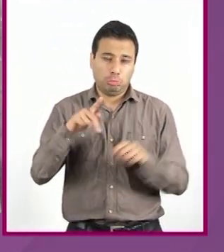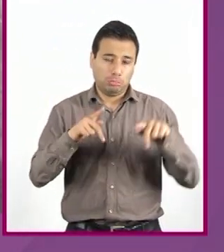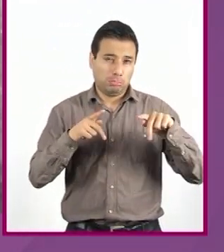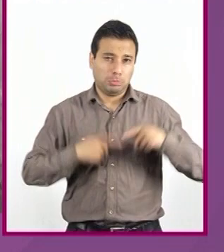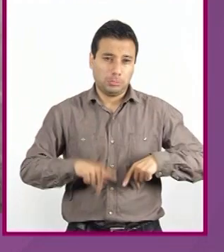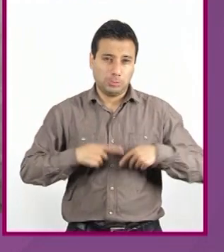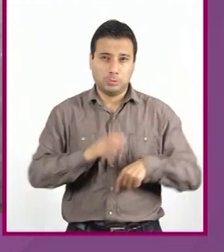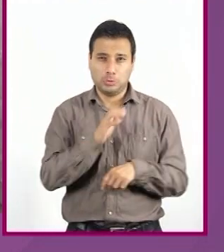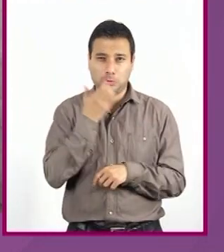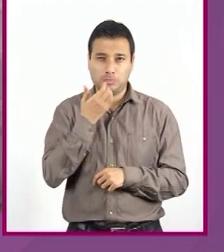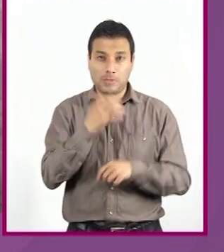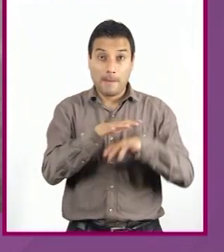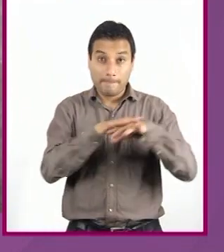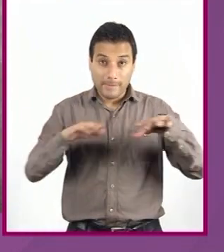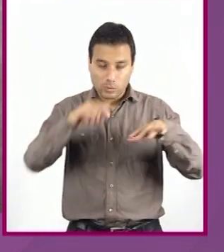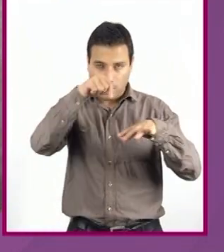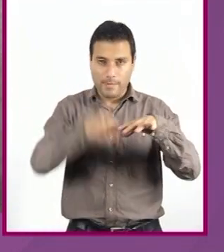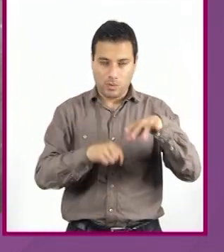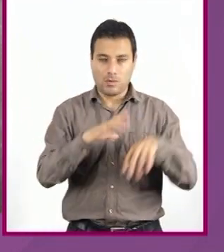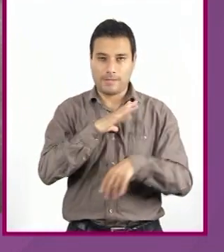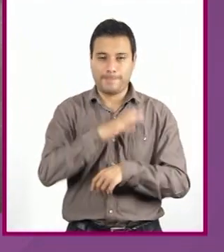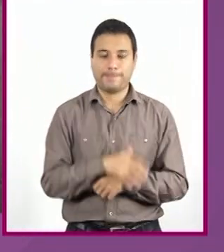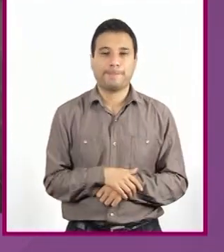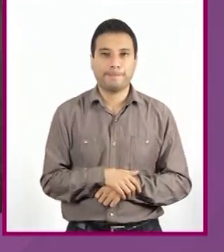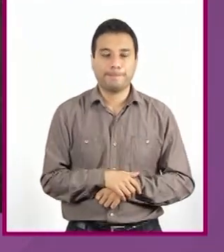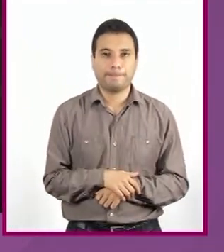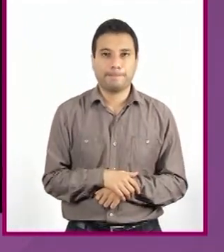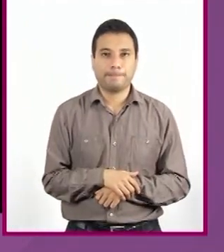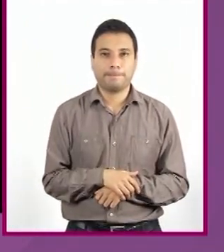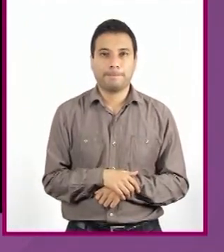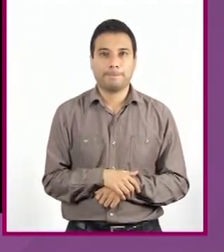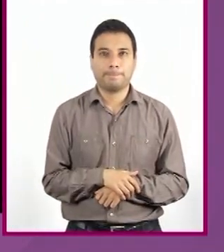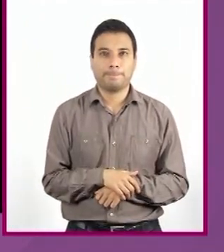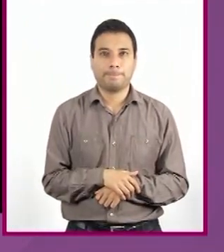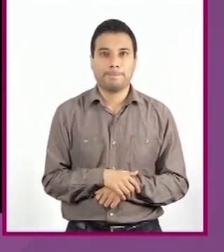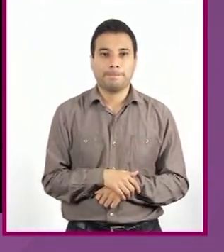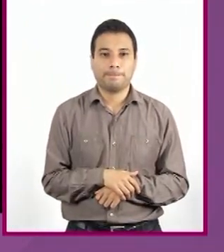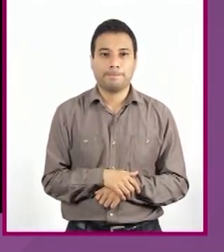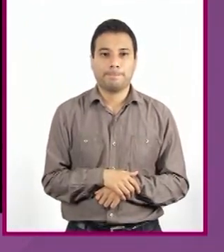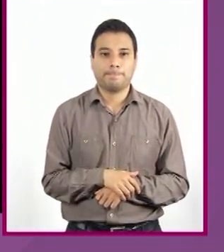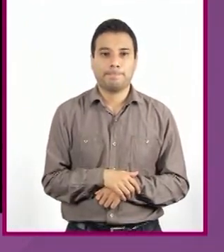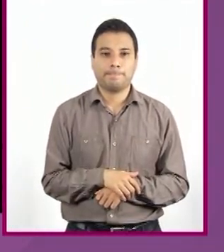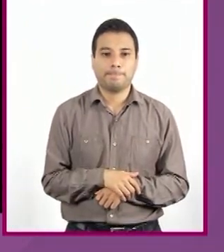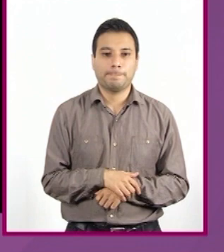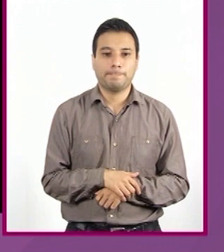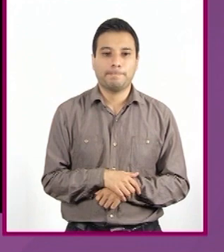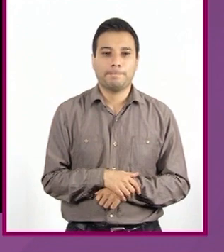un piso.